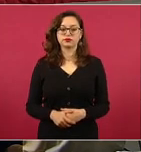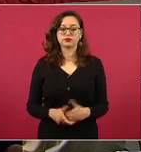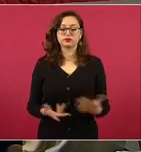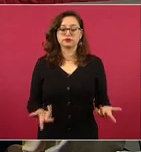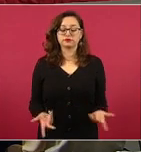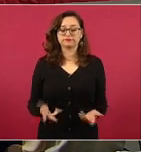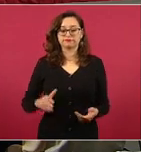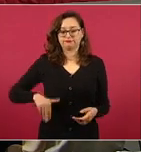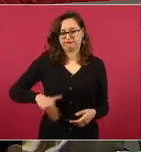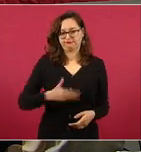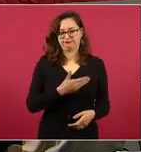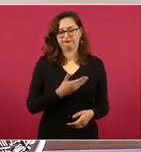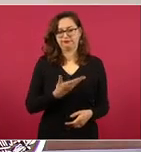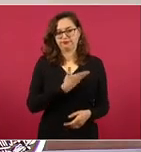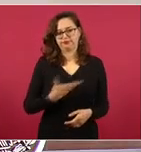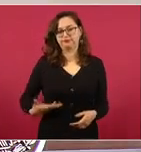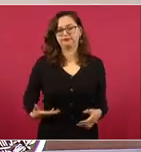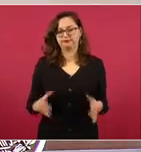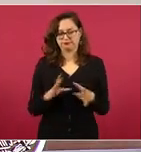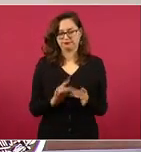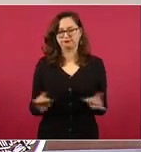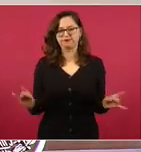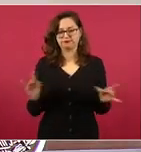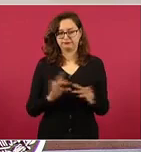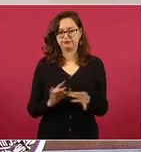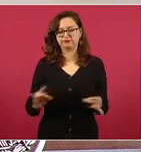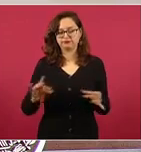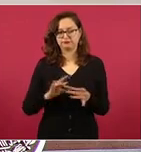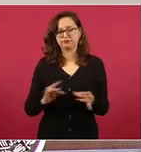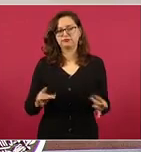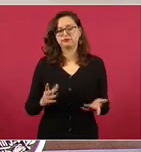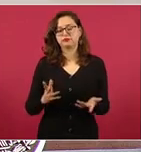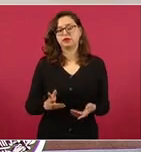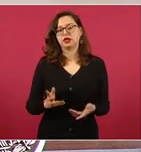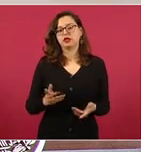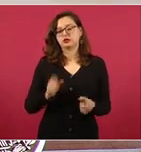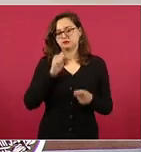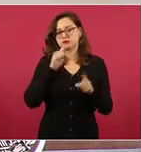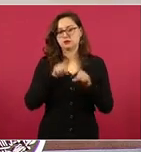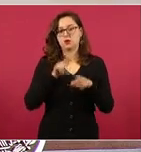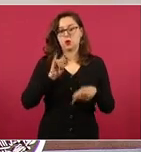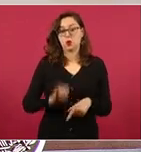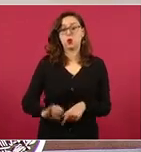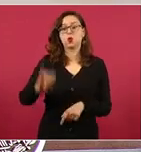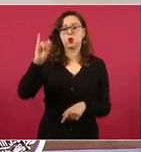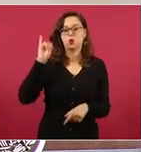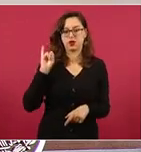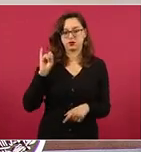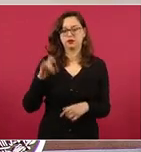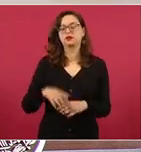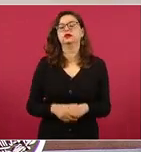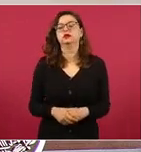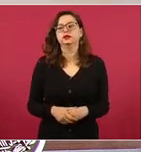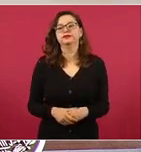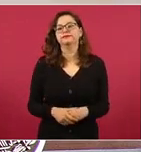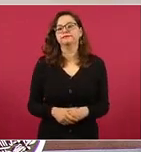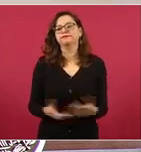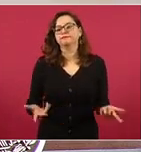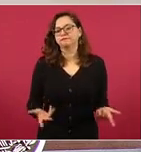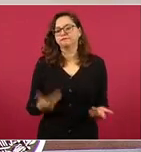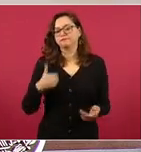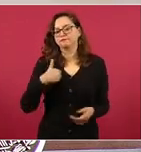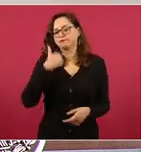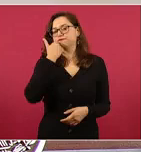jueves pasado, informarles que dentro de esta política de recuperación de